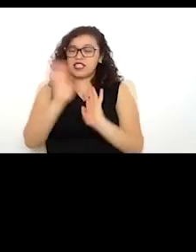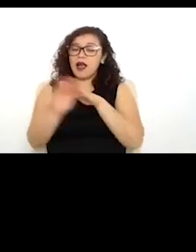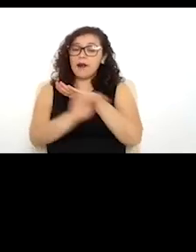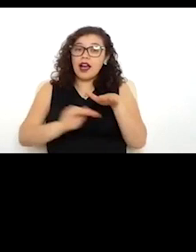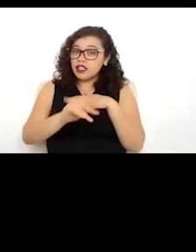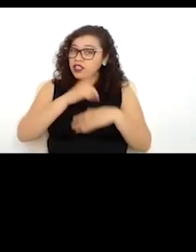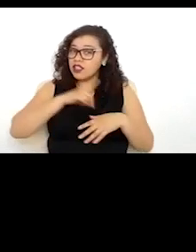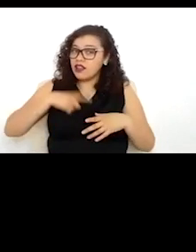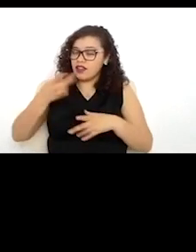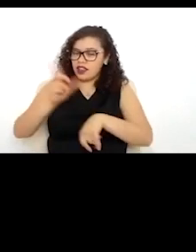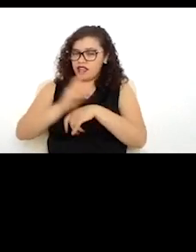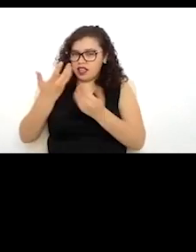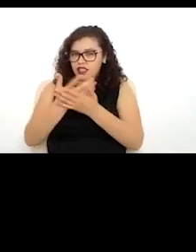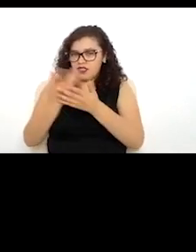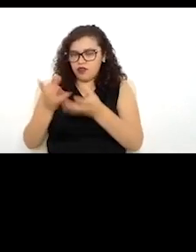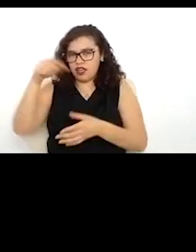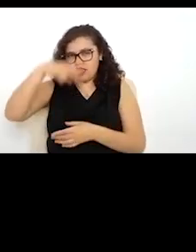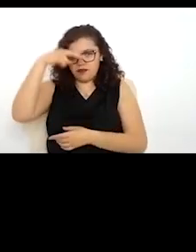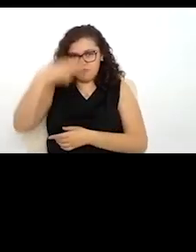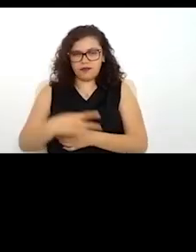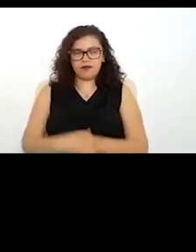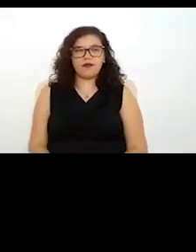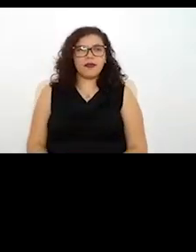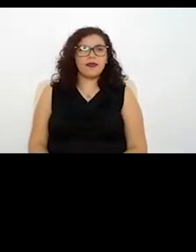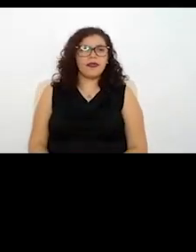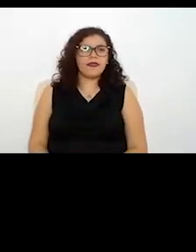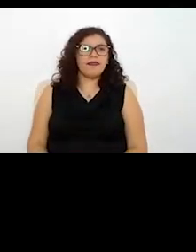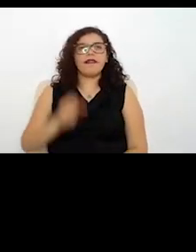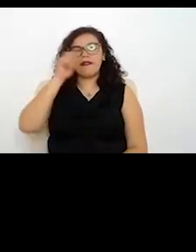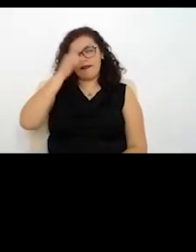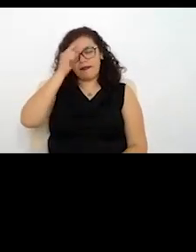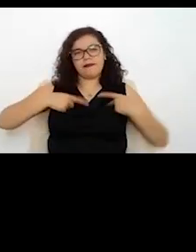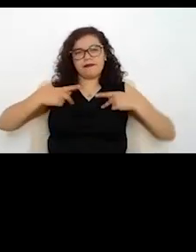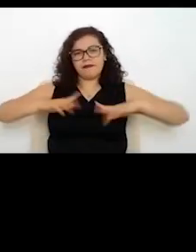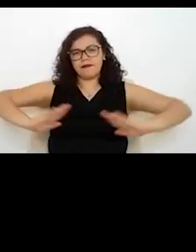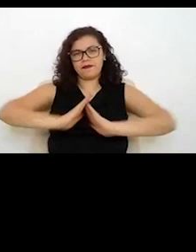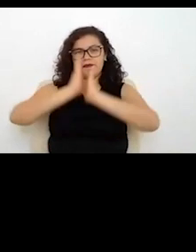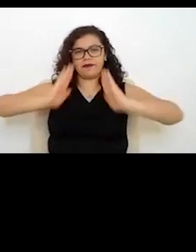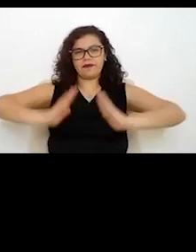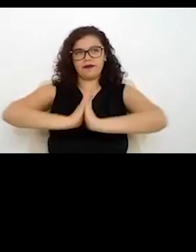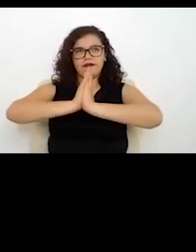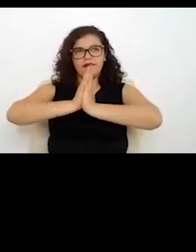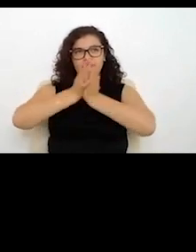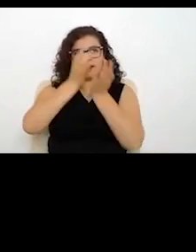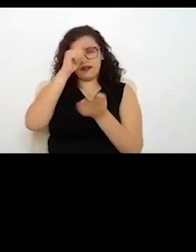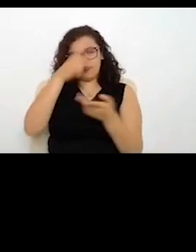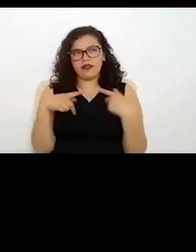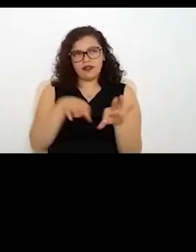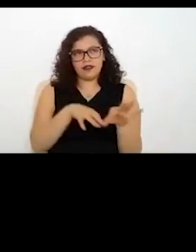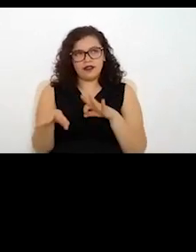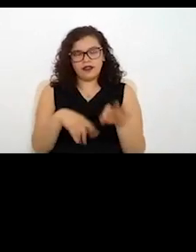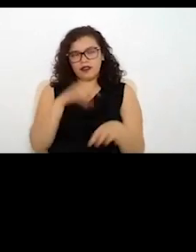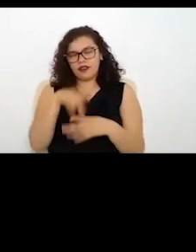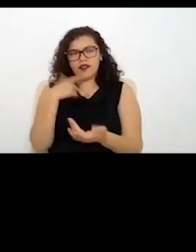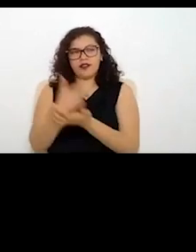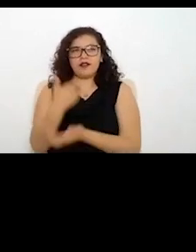trabajador en México. También a la participación de las utilidades de los trabajadores, el pago del PTU,